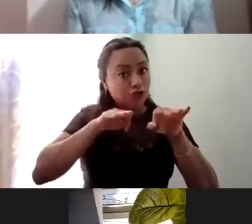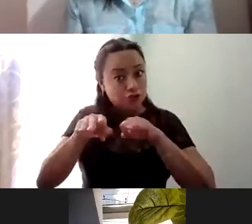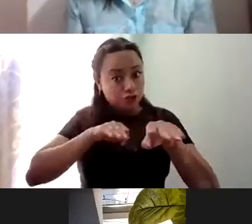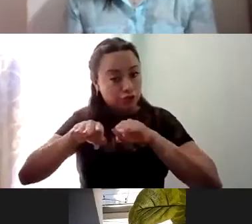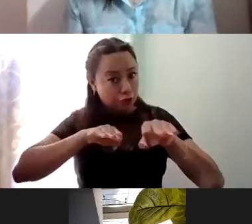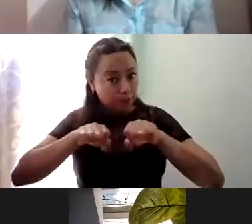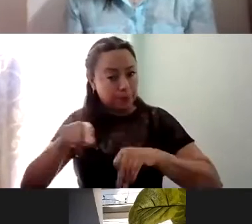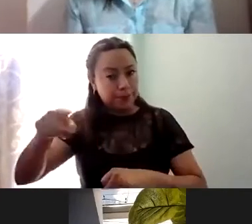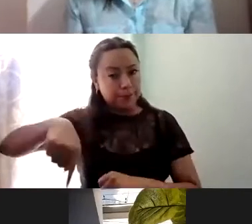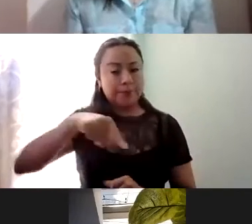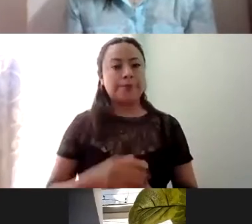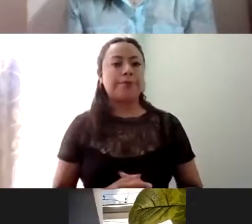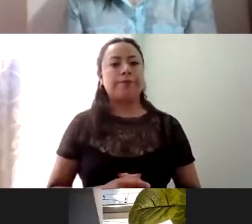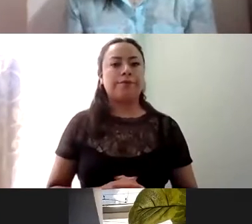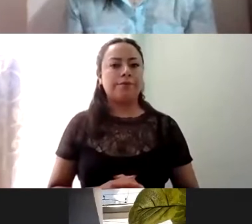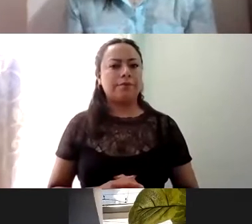sufrido